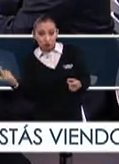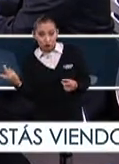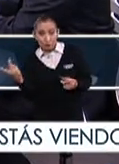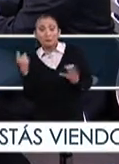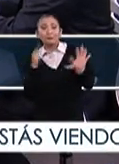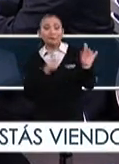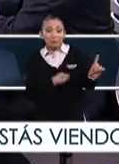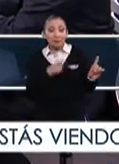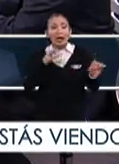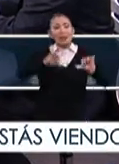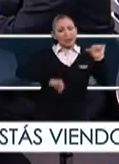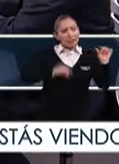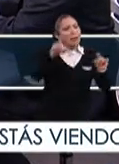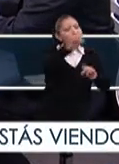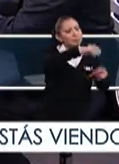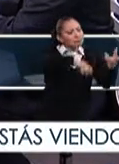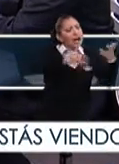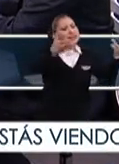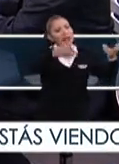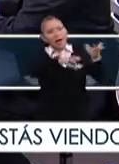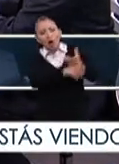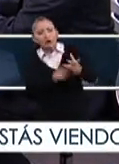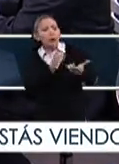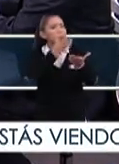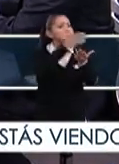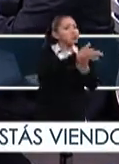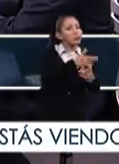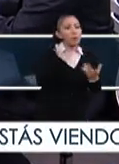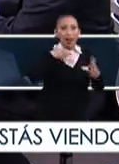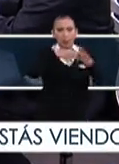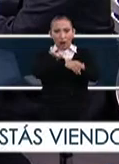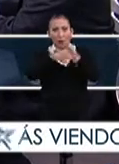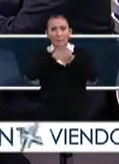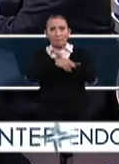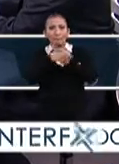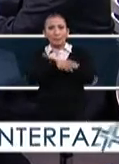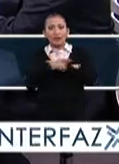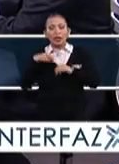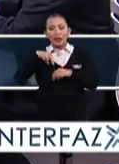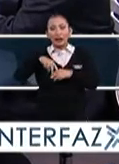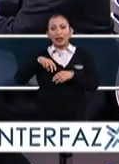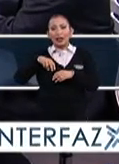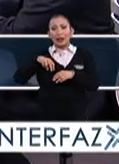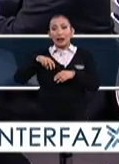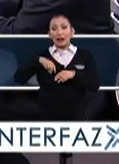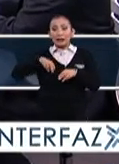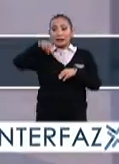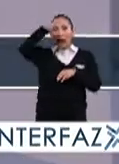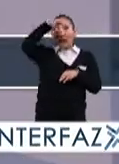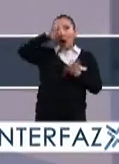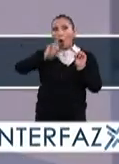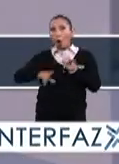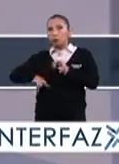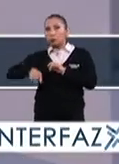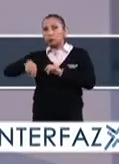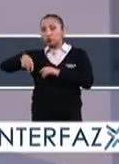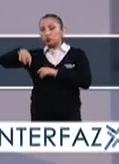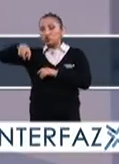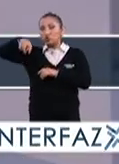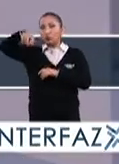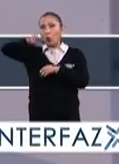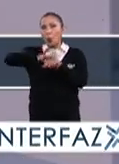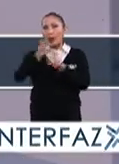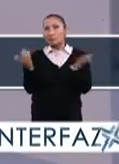ideal, tanto estar activos en cuanto podamos, o sea que si estamos, por ejemplo, en el metro y estamos en las escaleras, tenemos la opción de las escaleras eléctricas y las